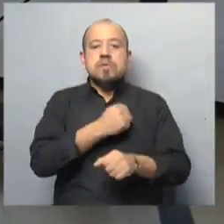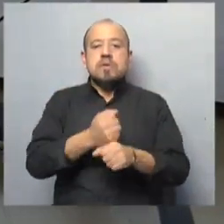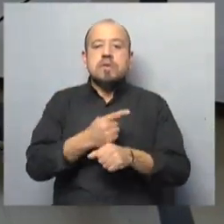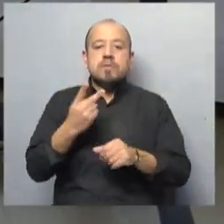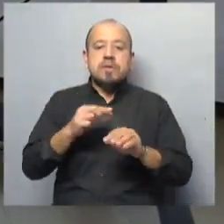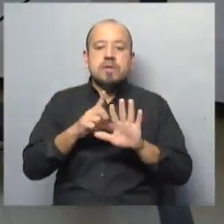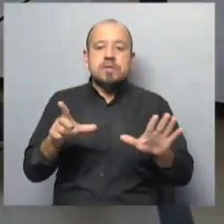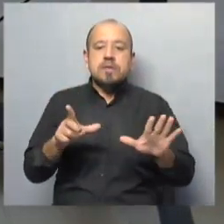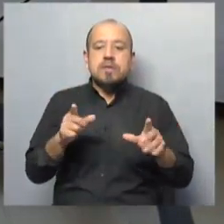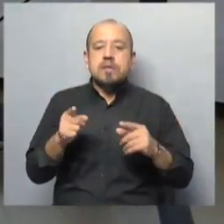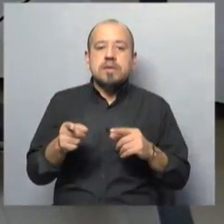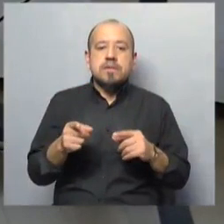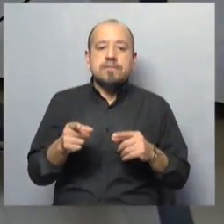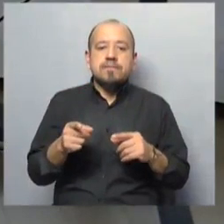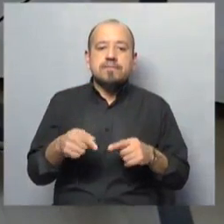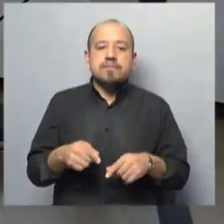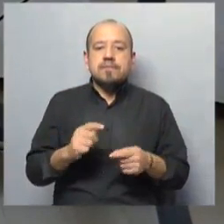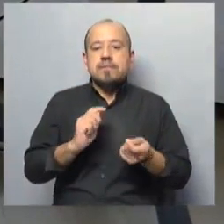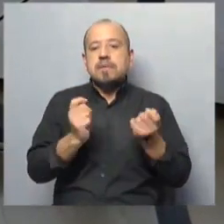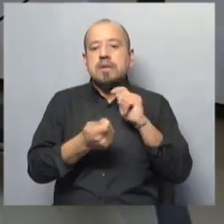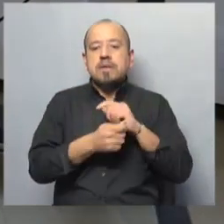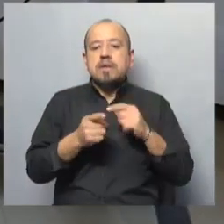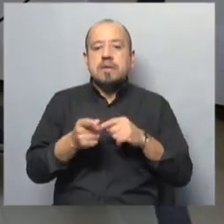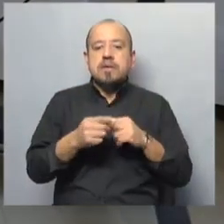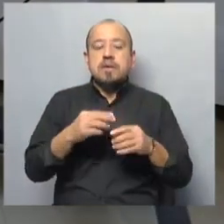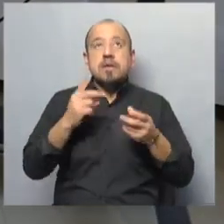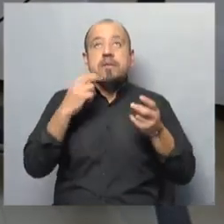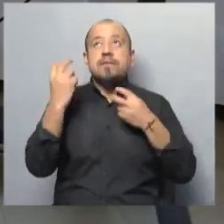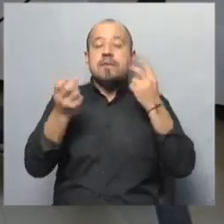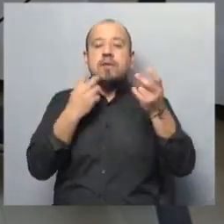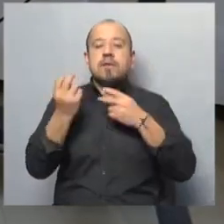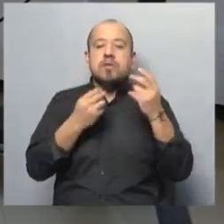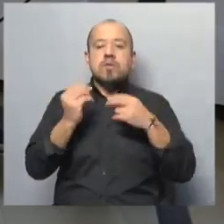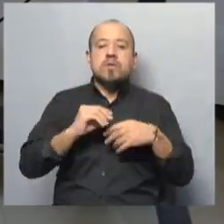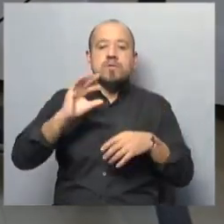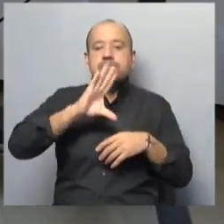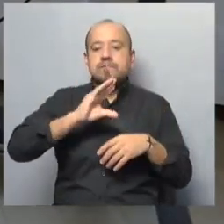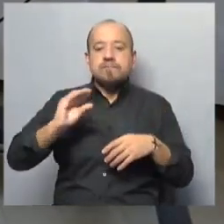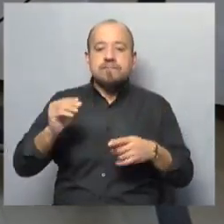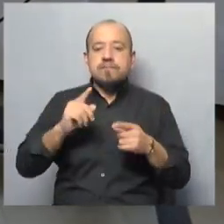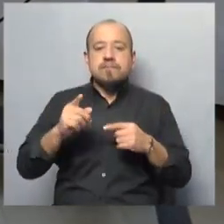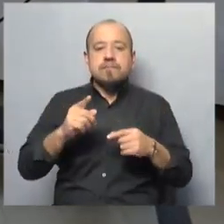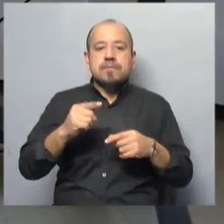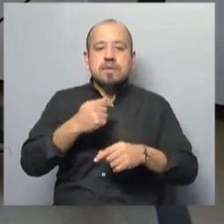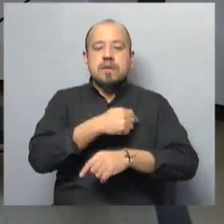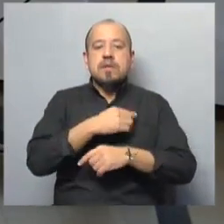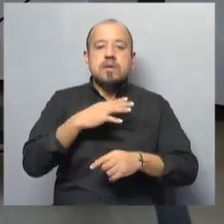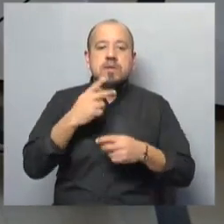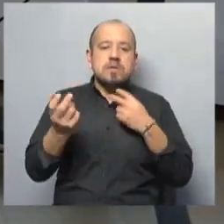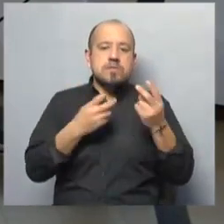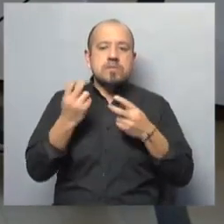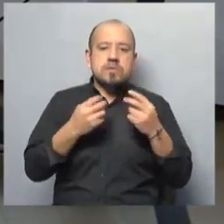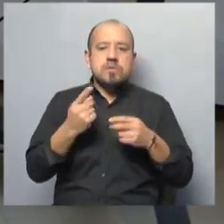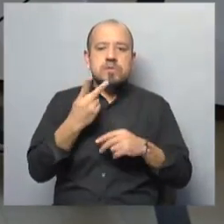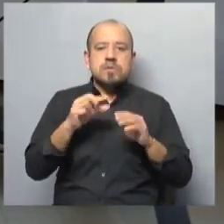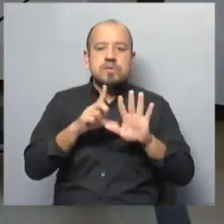inclusive, luego va a cambiar el régimen de vientos, va a haber un descenso en las temperaturas, va a estar un poco ventoso, sobre todo el